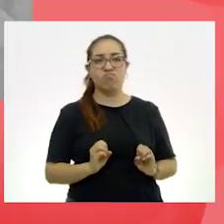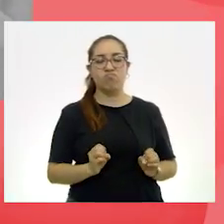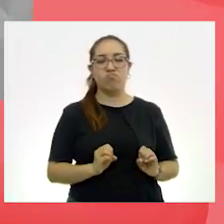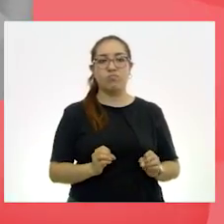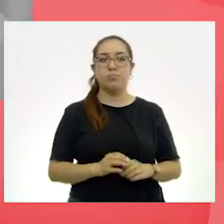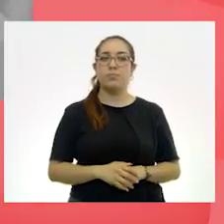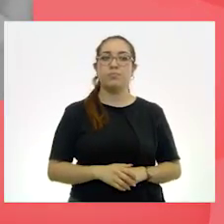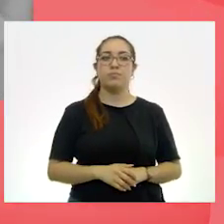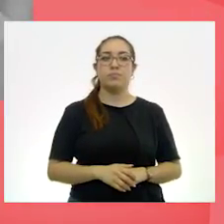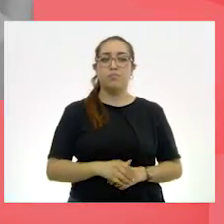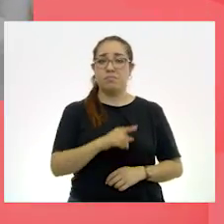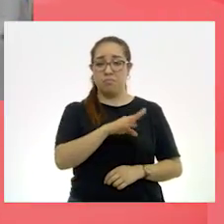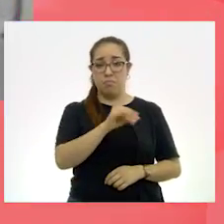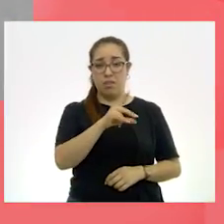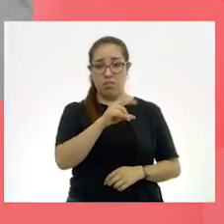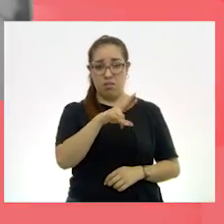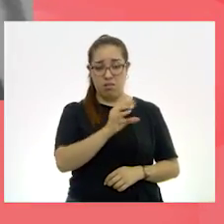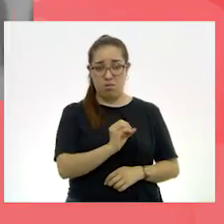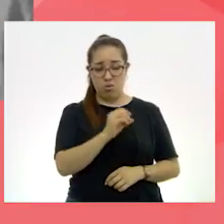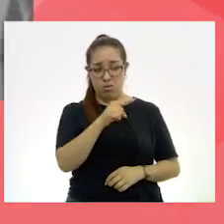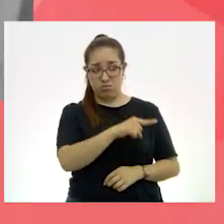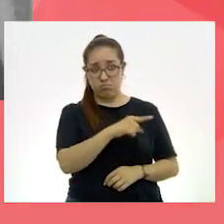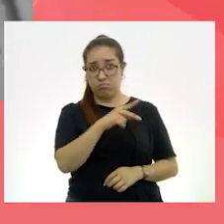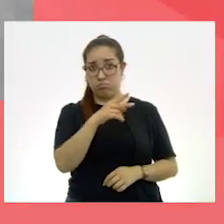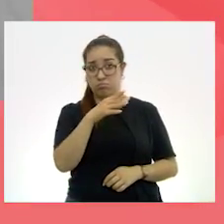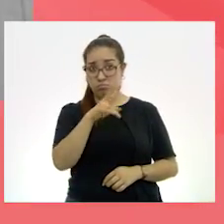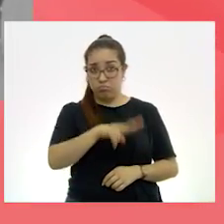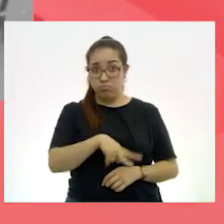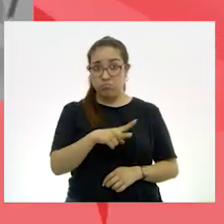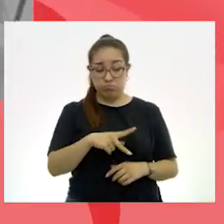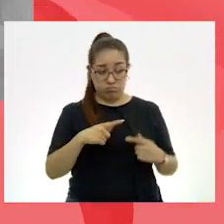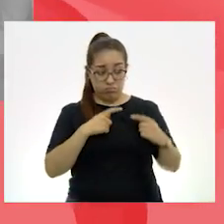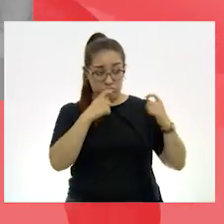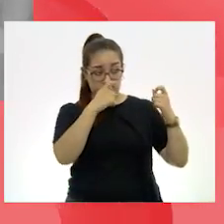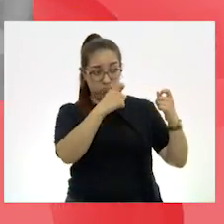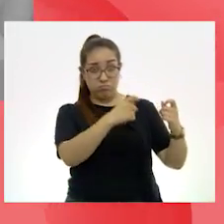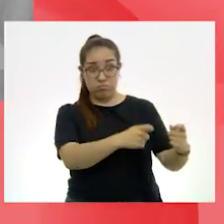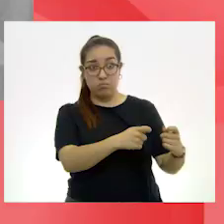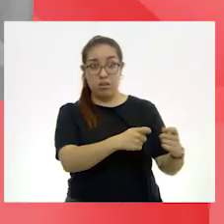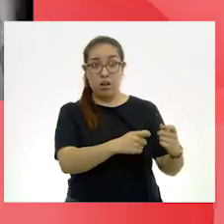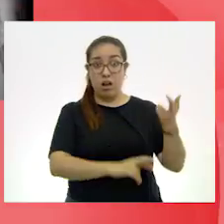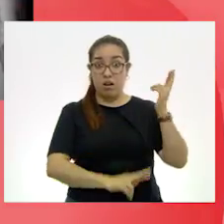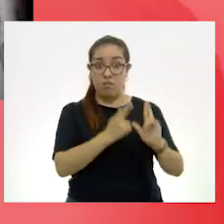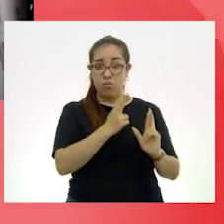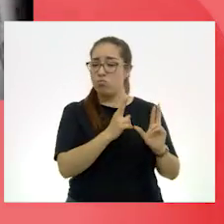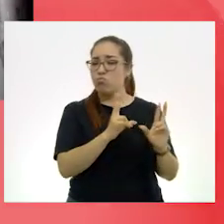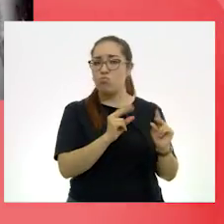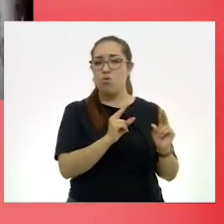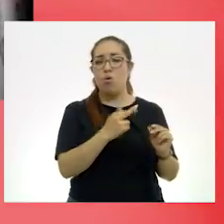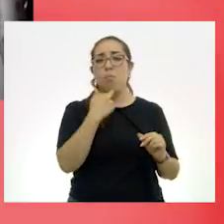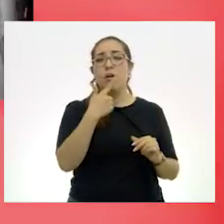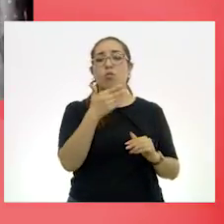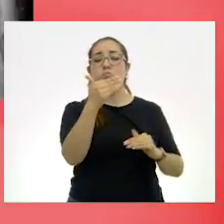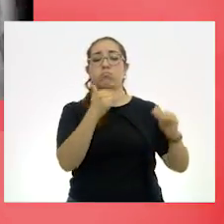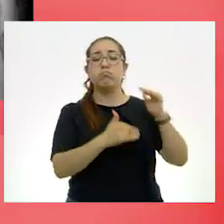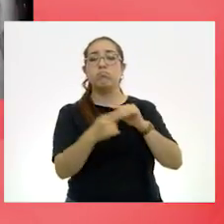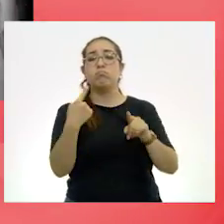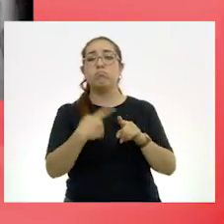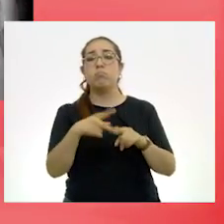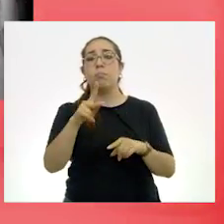como dirigente de la revolución, proponen como sustituto a Pascual Orozco